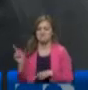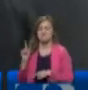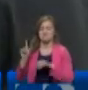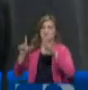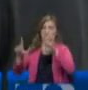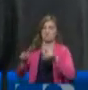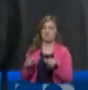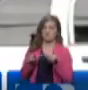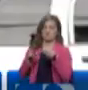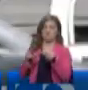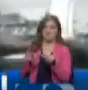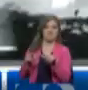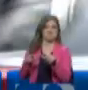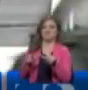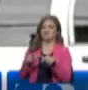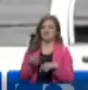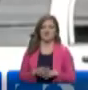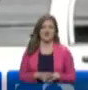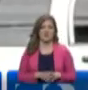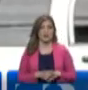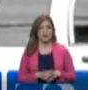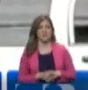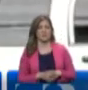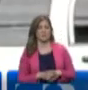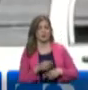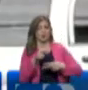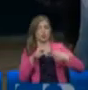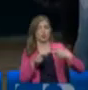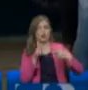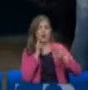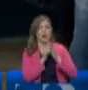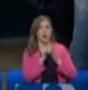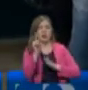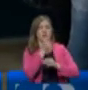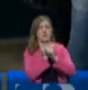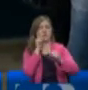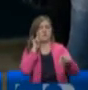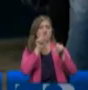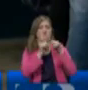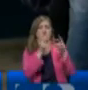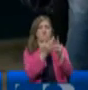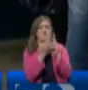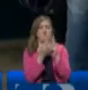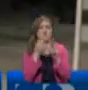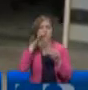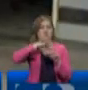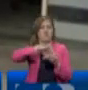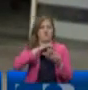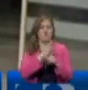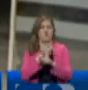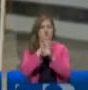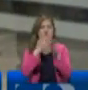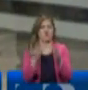con mayor celeridad, resolver 2 apelaciones que se han presentado contra los resultados de la elección del